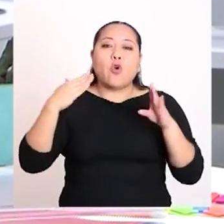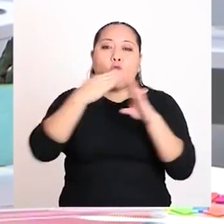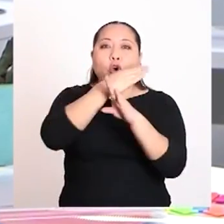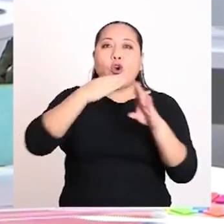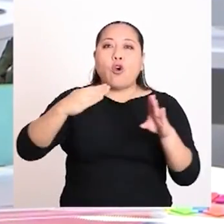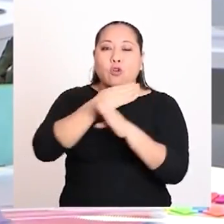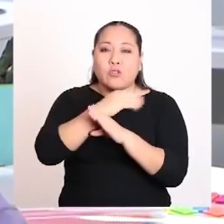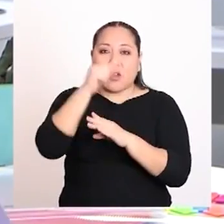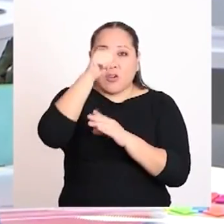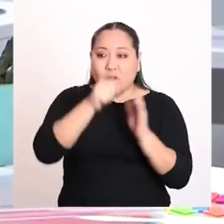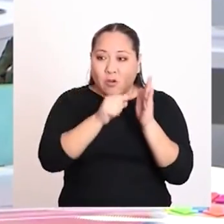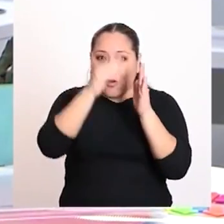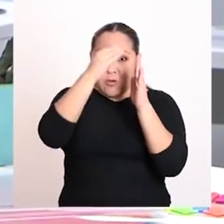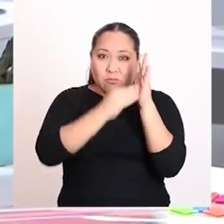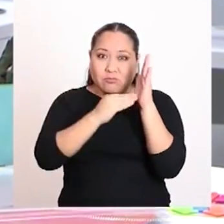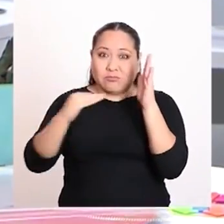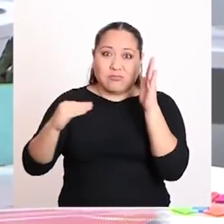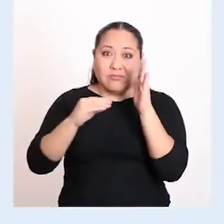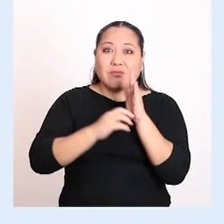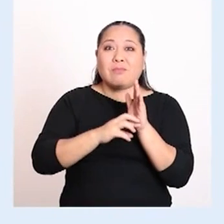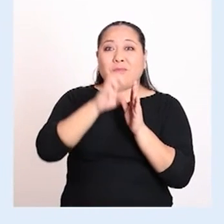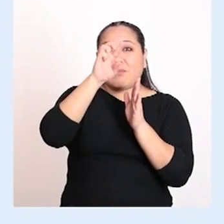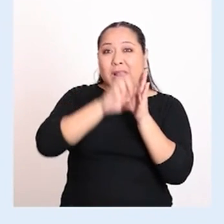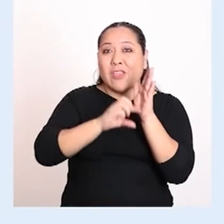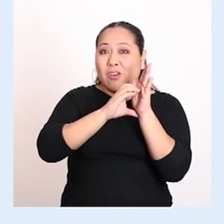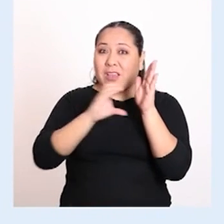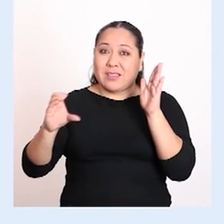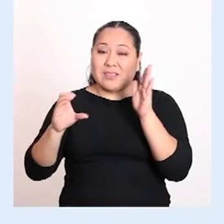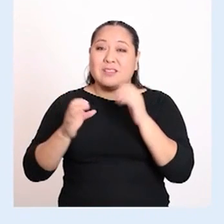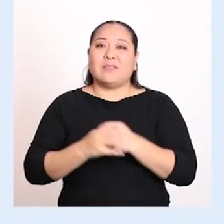de la parábola con el sistema cartesiano.